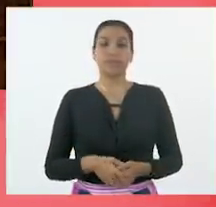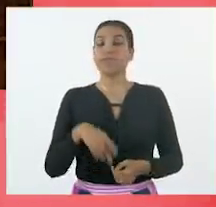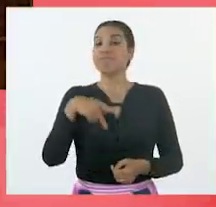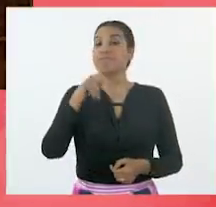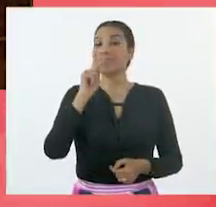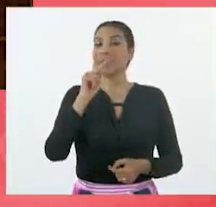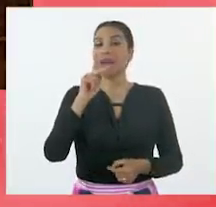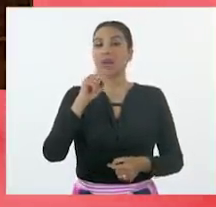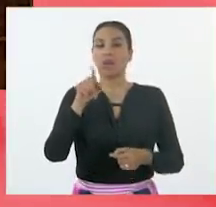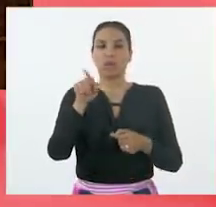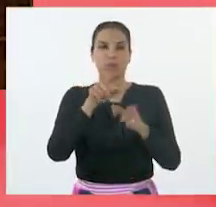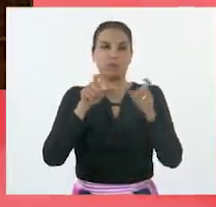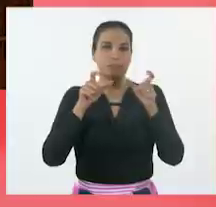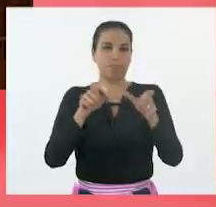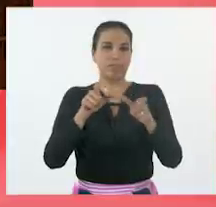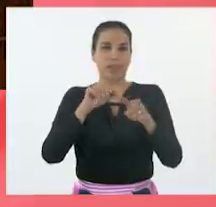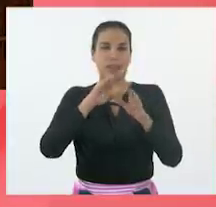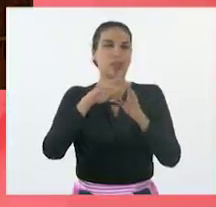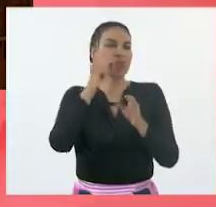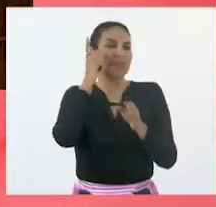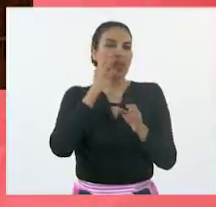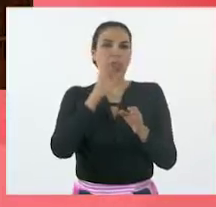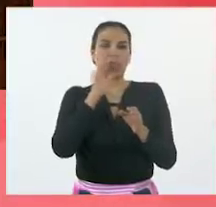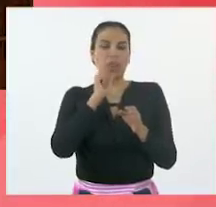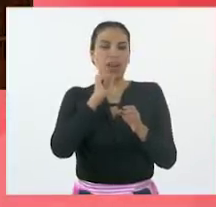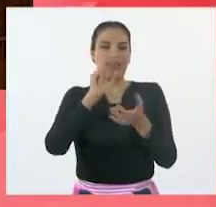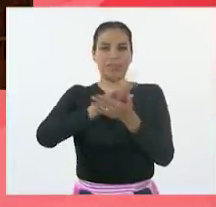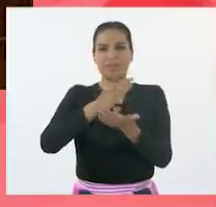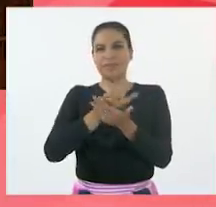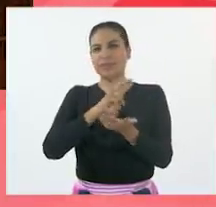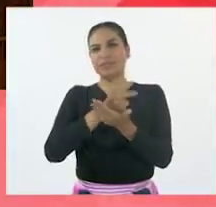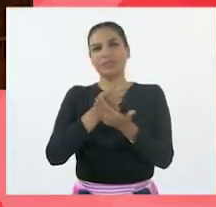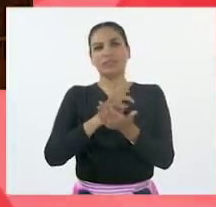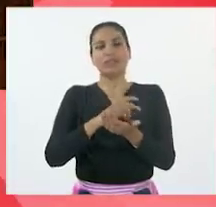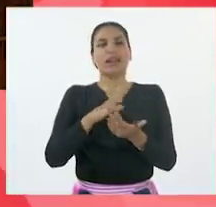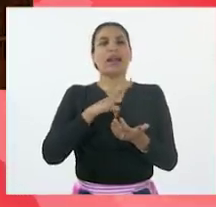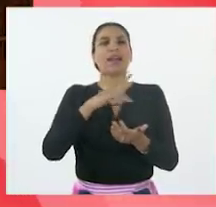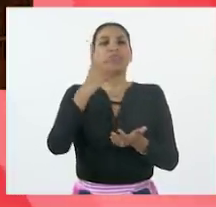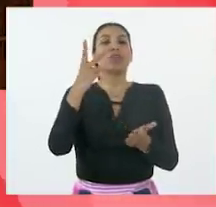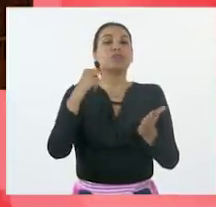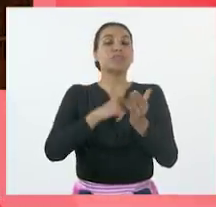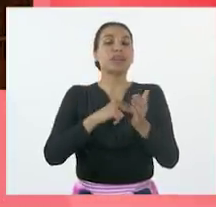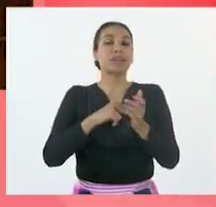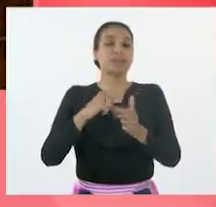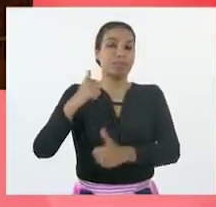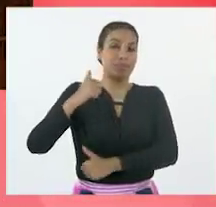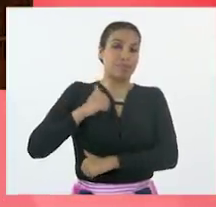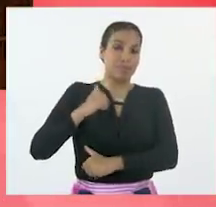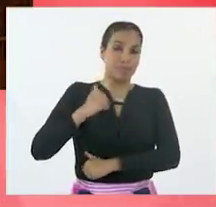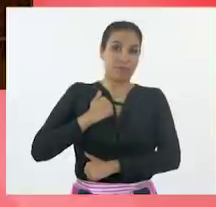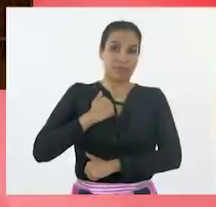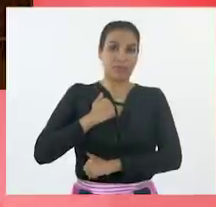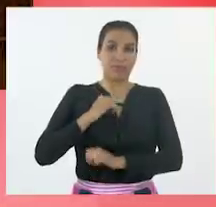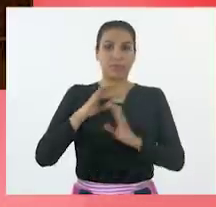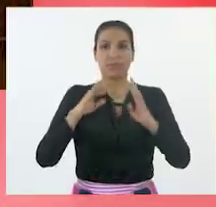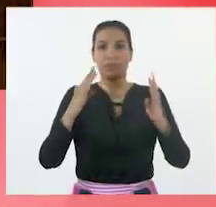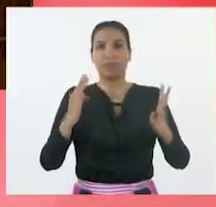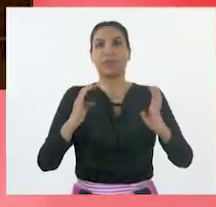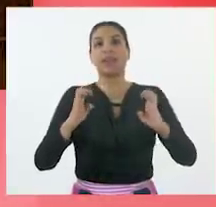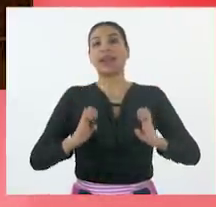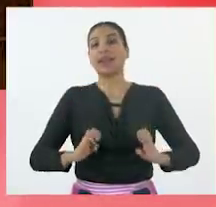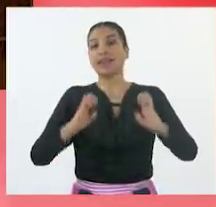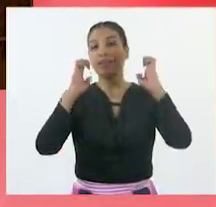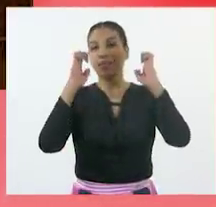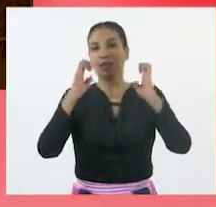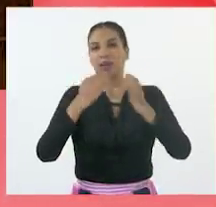Pero los mulas de allá abajo no lo dejaban dormir. Había 2,000 soldados en el edificio